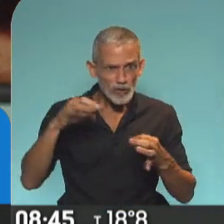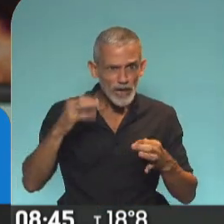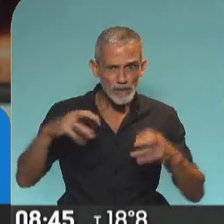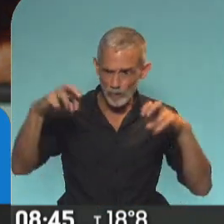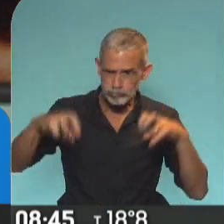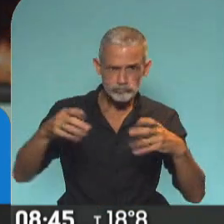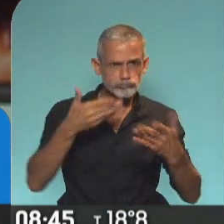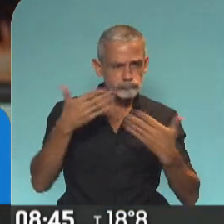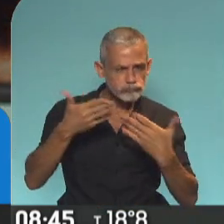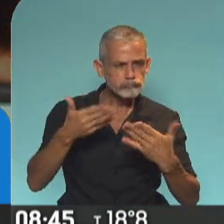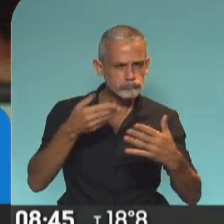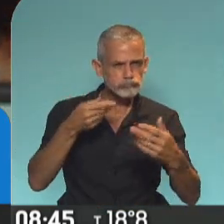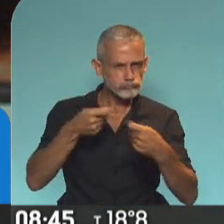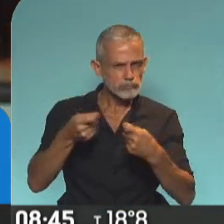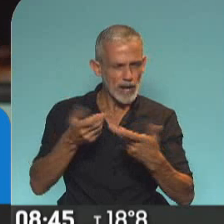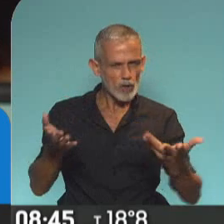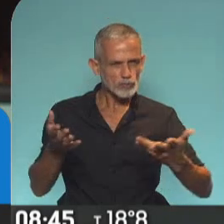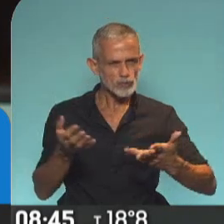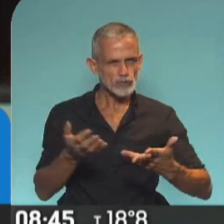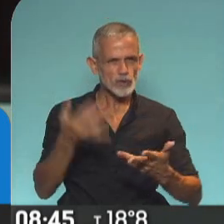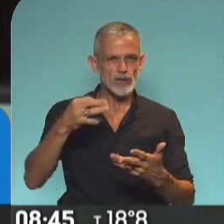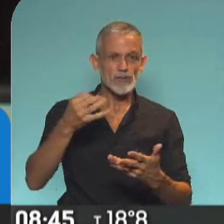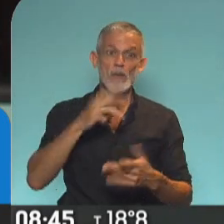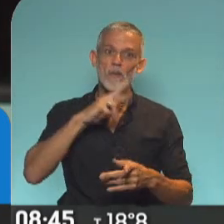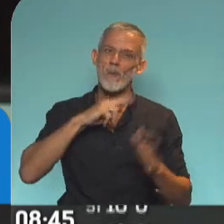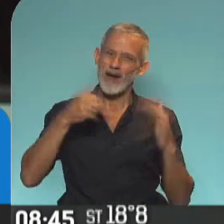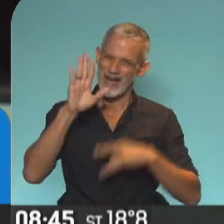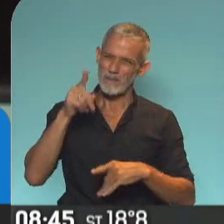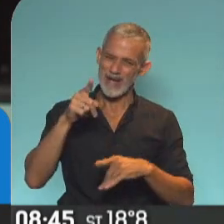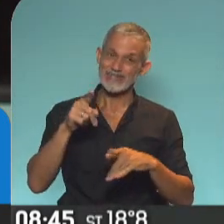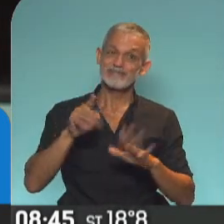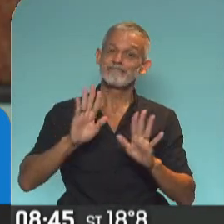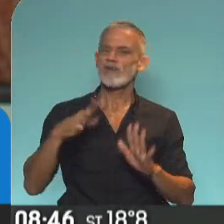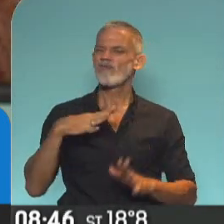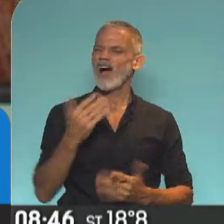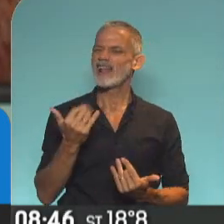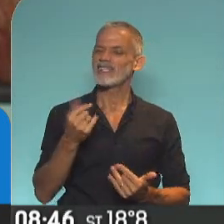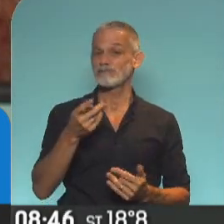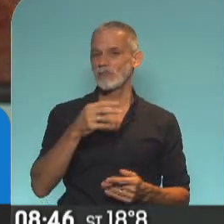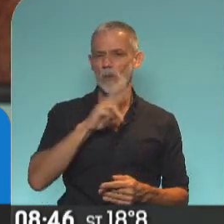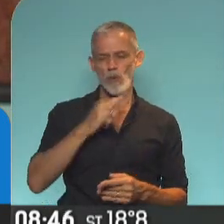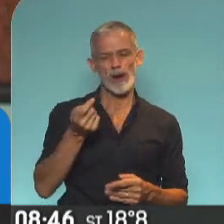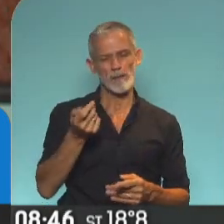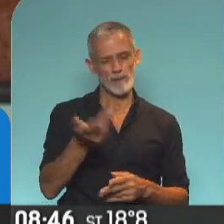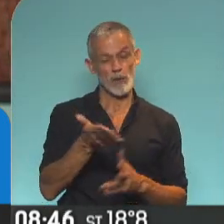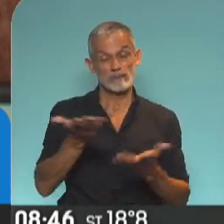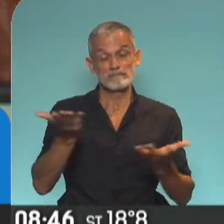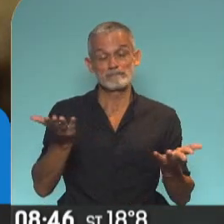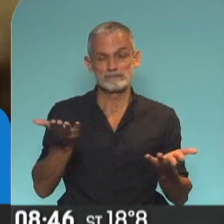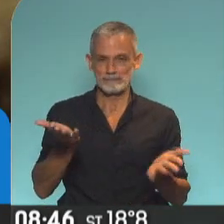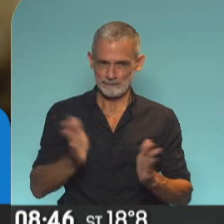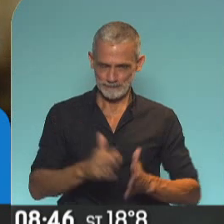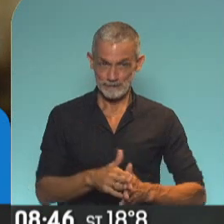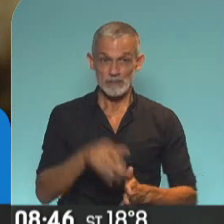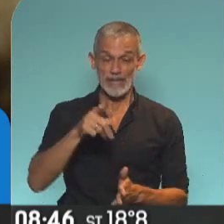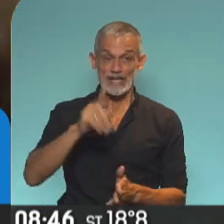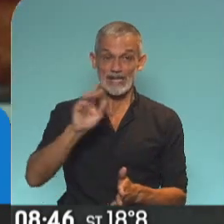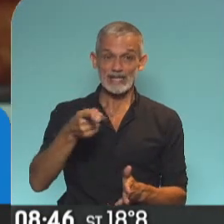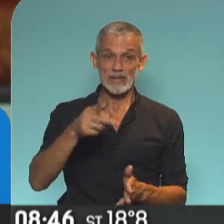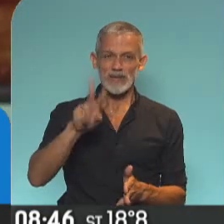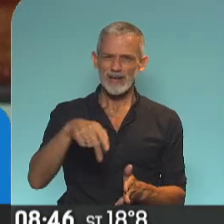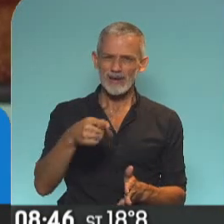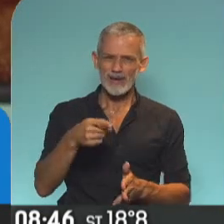dentro de la posibilidad de regulación de la Secretaría de Comercio. Luego están los famosos precios regulados, por ejemplo, las tarifas. Una discusión es cuánto